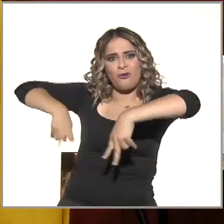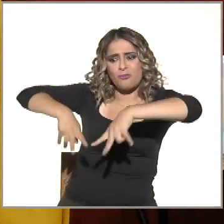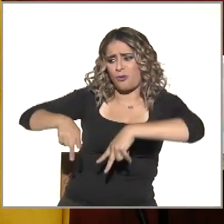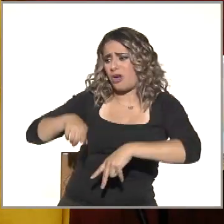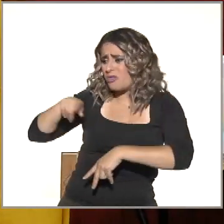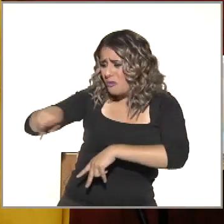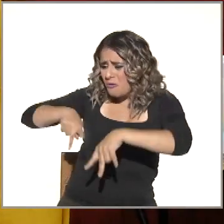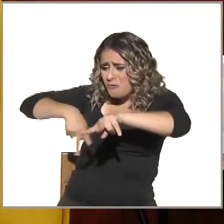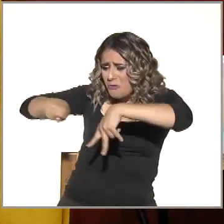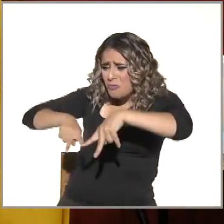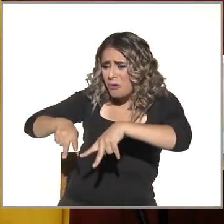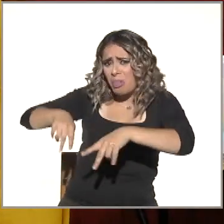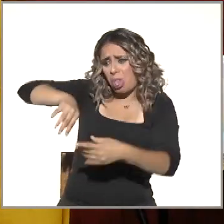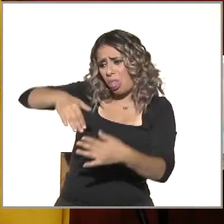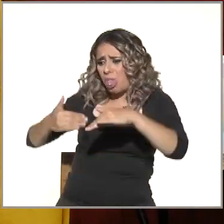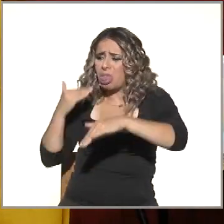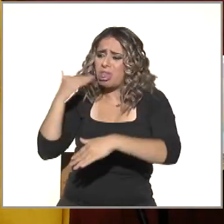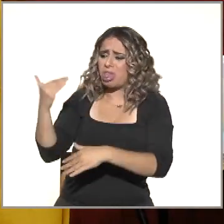pies izquierdos.